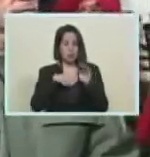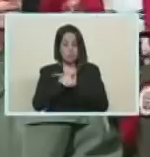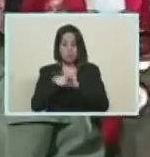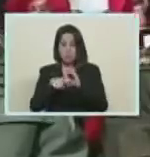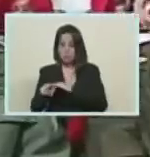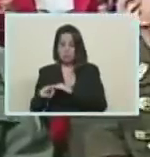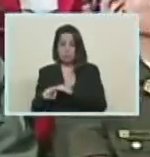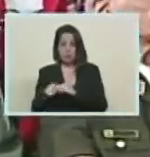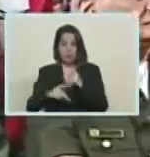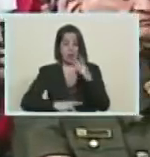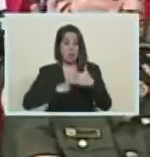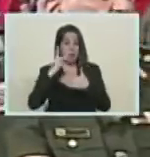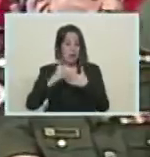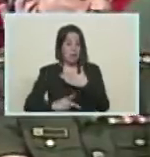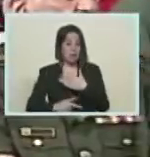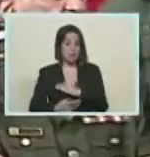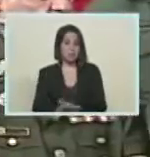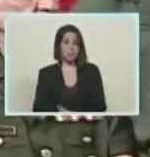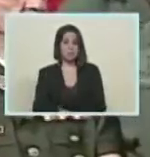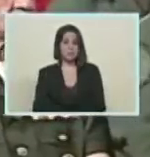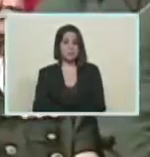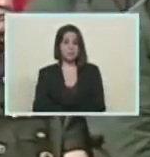plan.